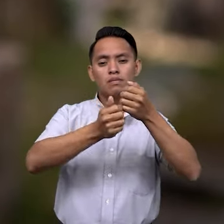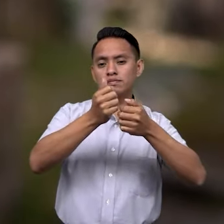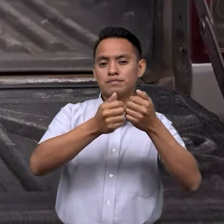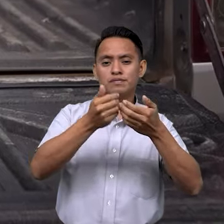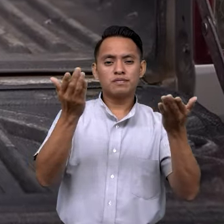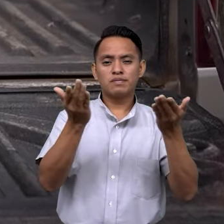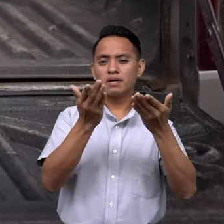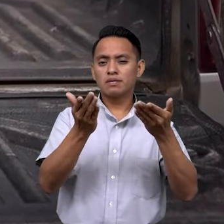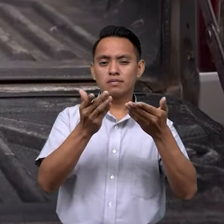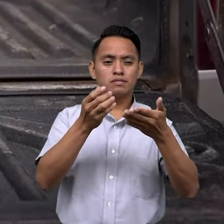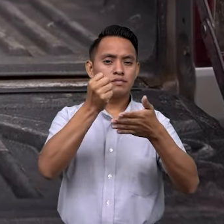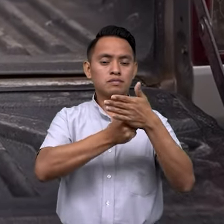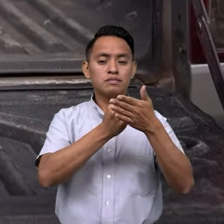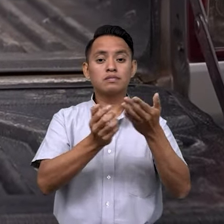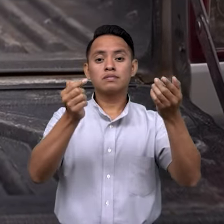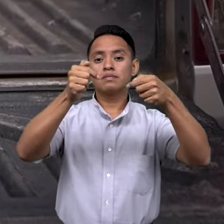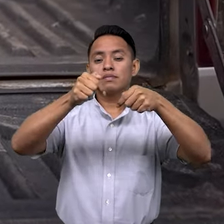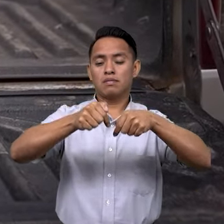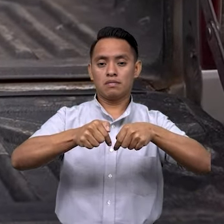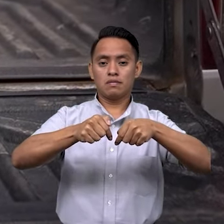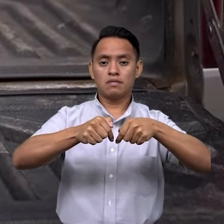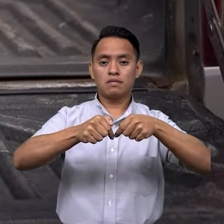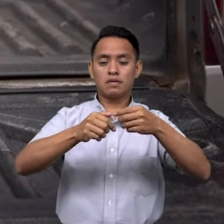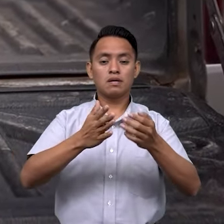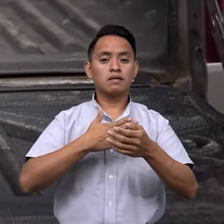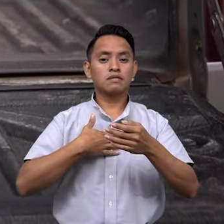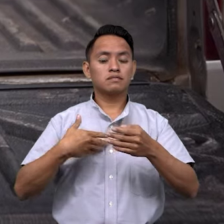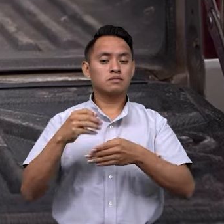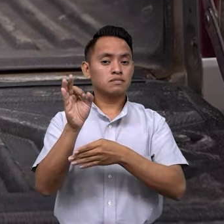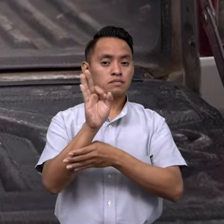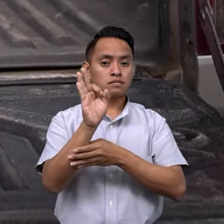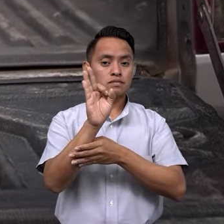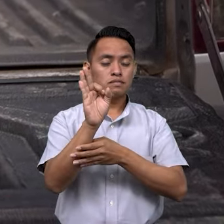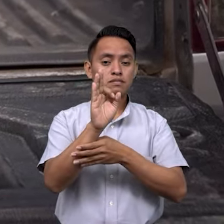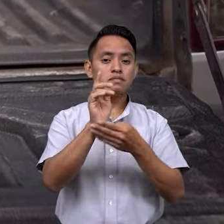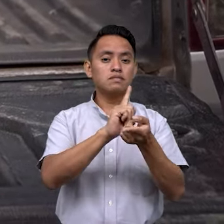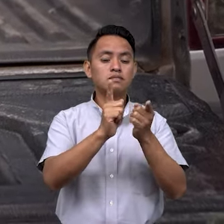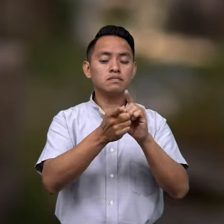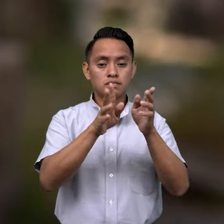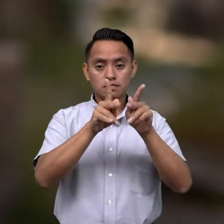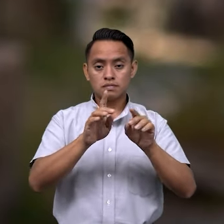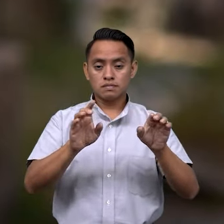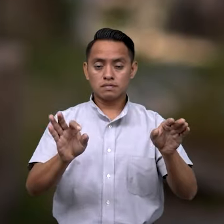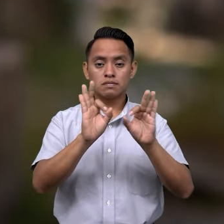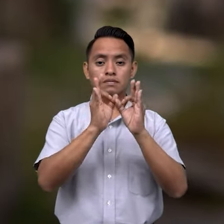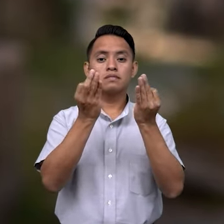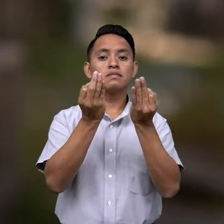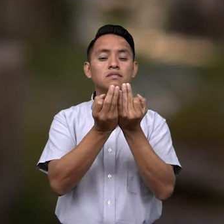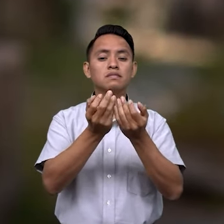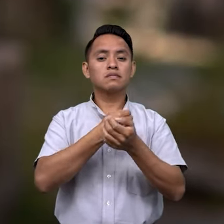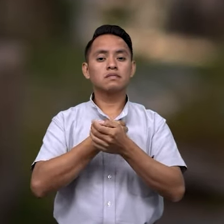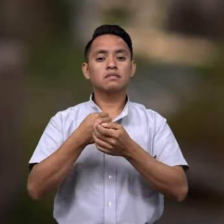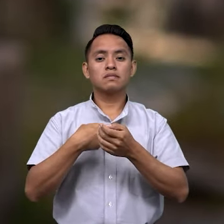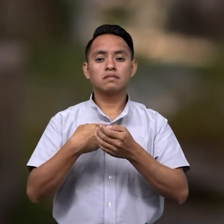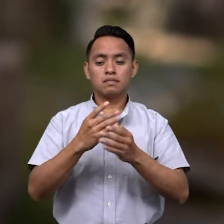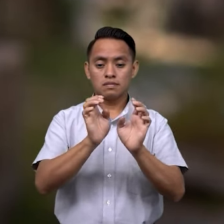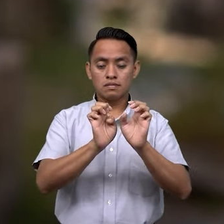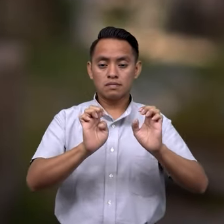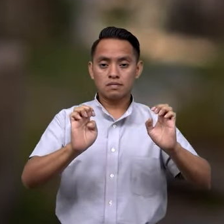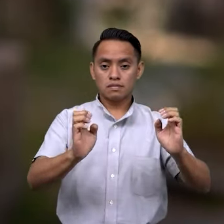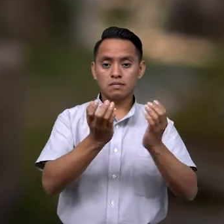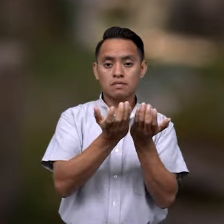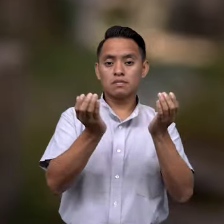de esta. Vamos a actuar de la mejor manera porque contamos con los planes familiares que se han elaborado con los niños